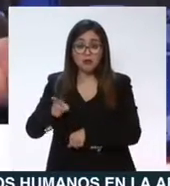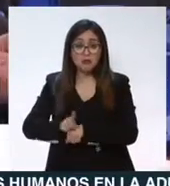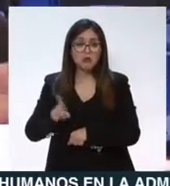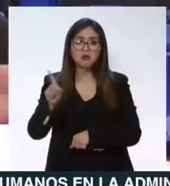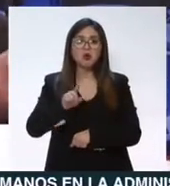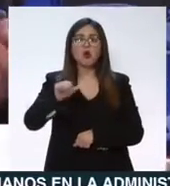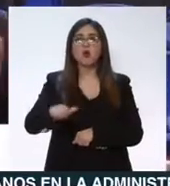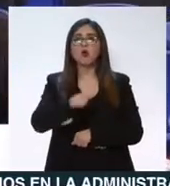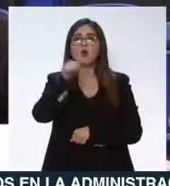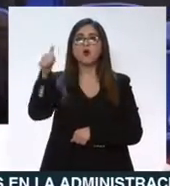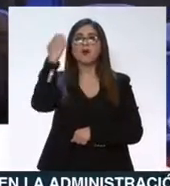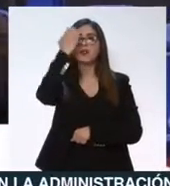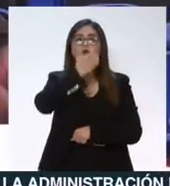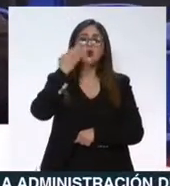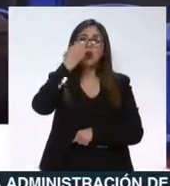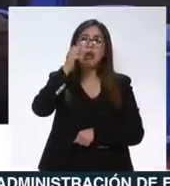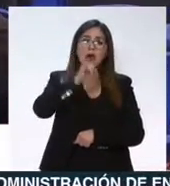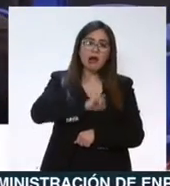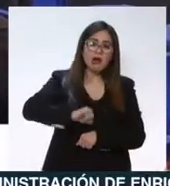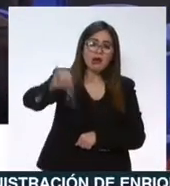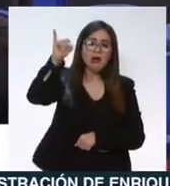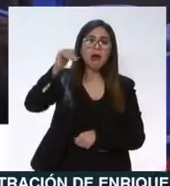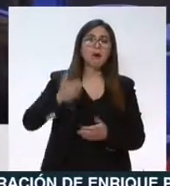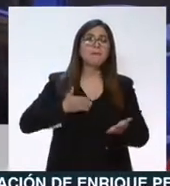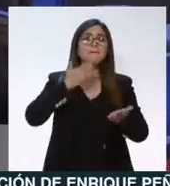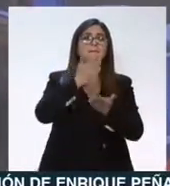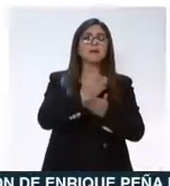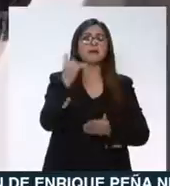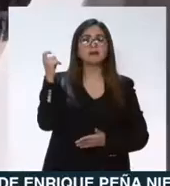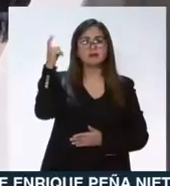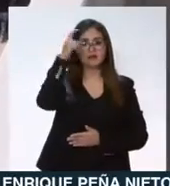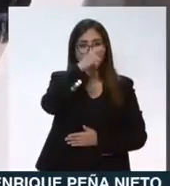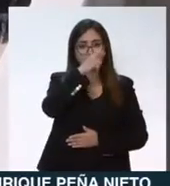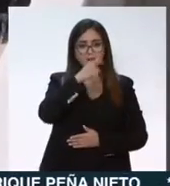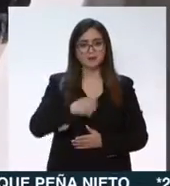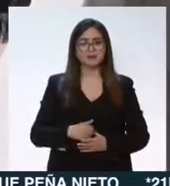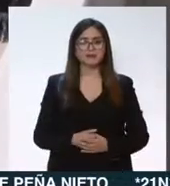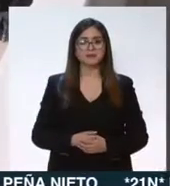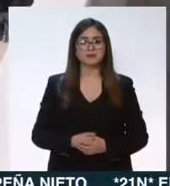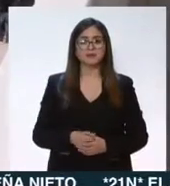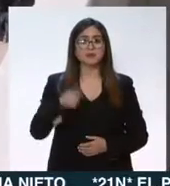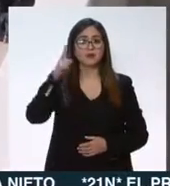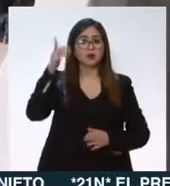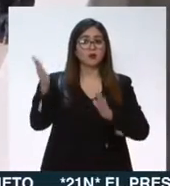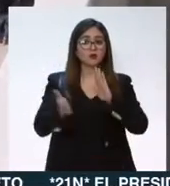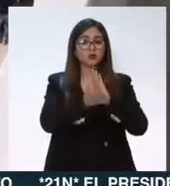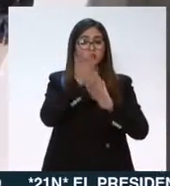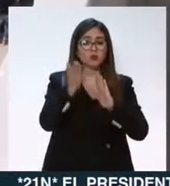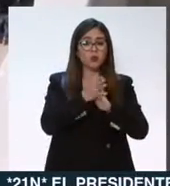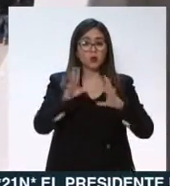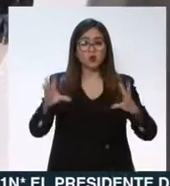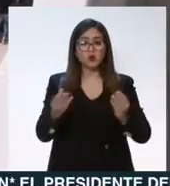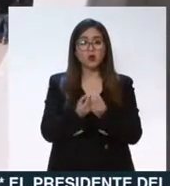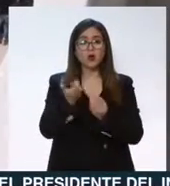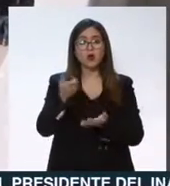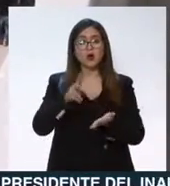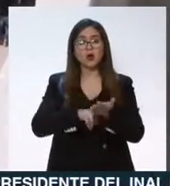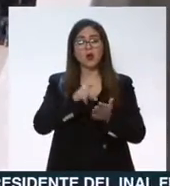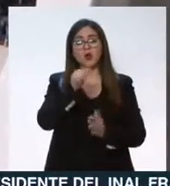que nos quedaban mucho más lejos, era más difícil. Restaurar el edificio costó